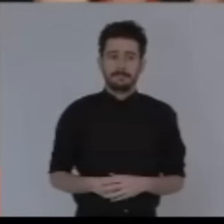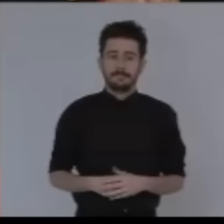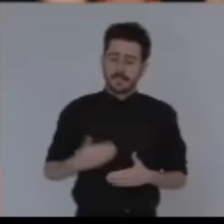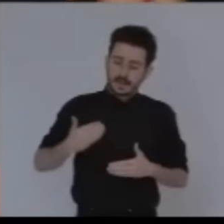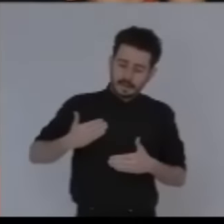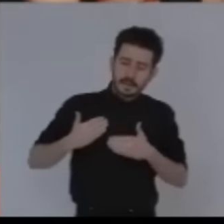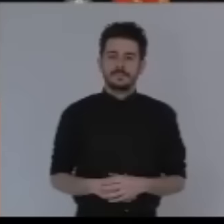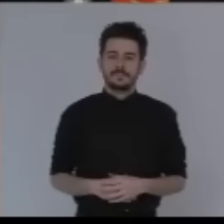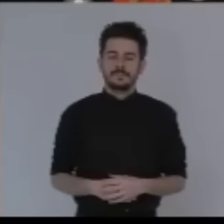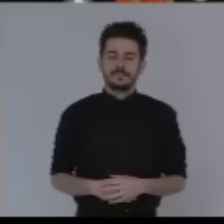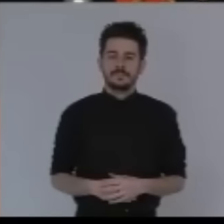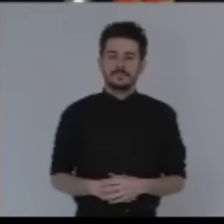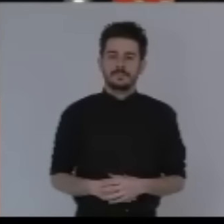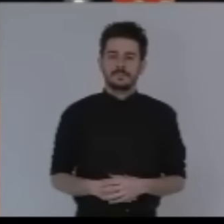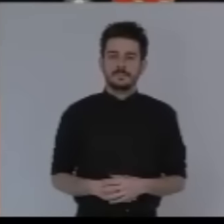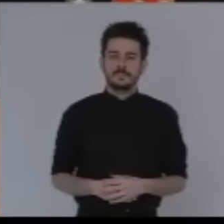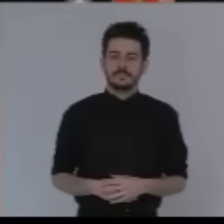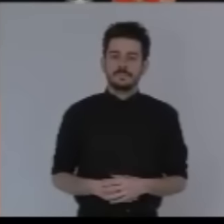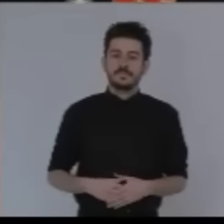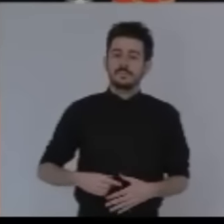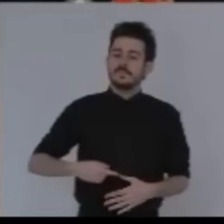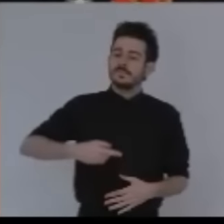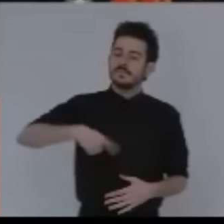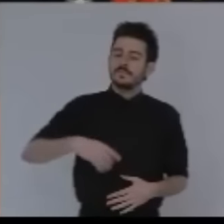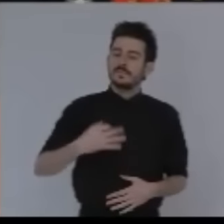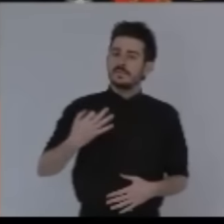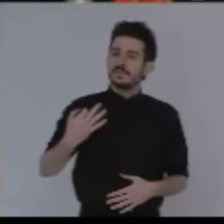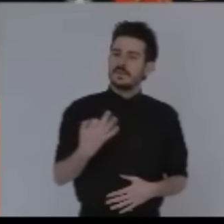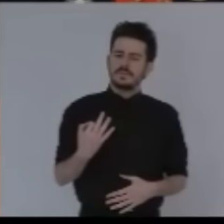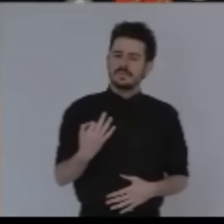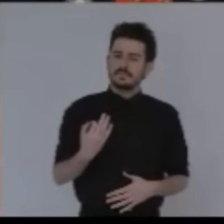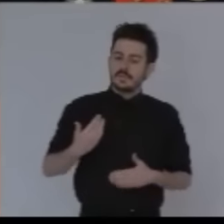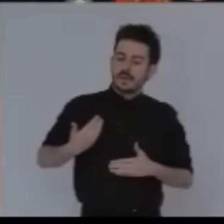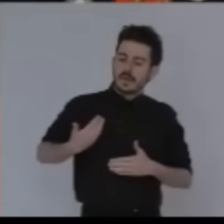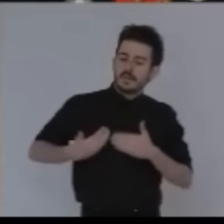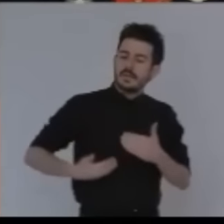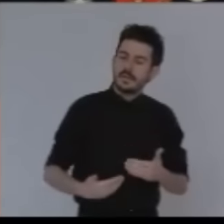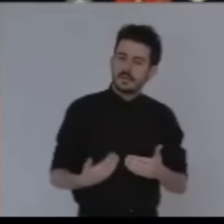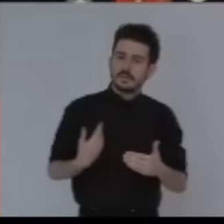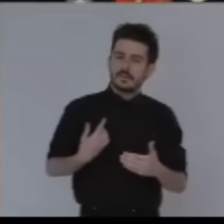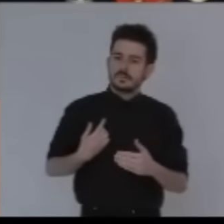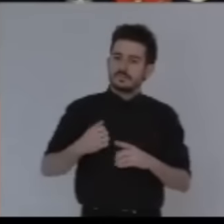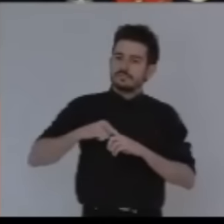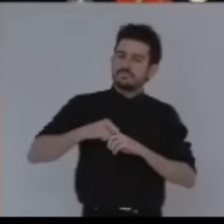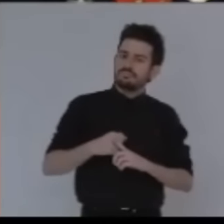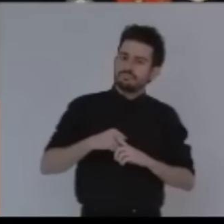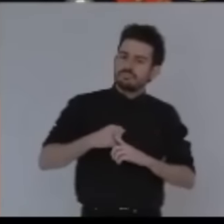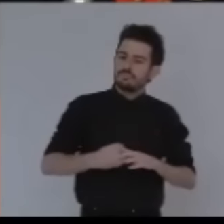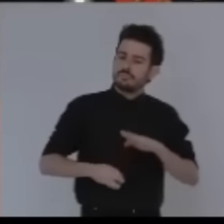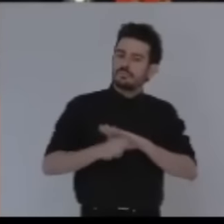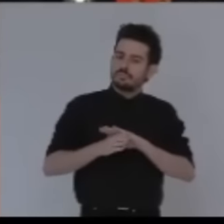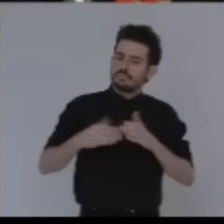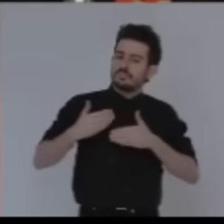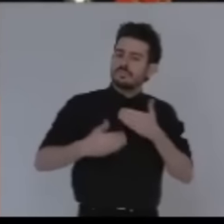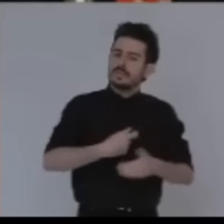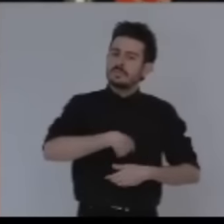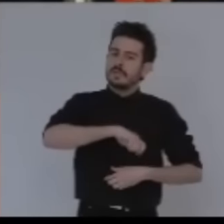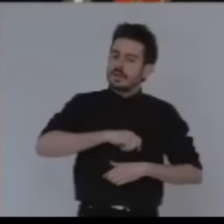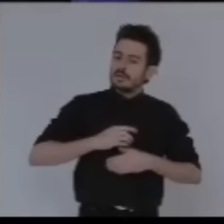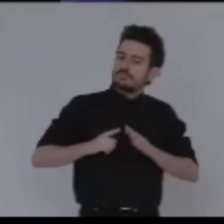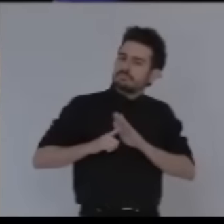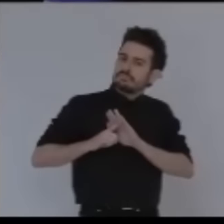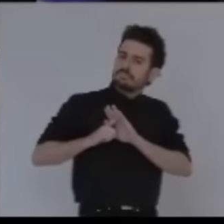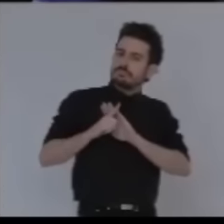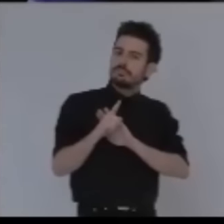Adelante. Tenemos que avanzar. Tenemos que seguir empujando este país. España no